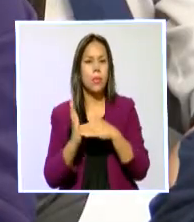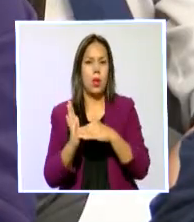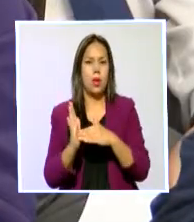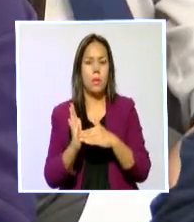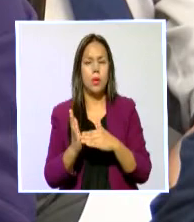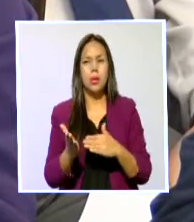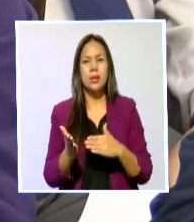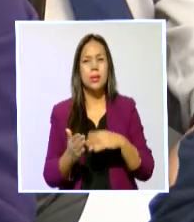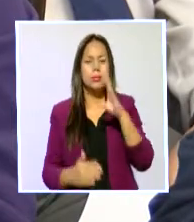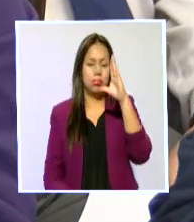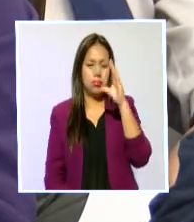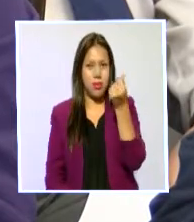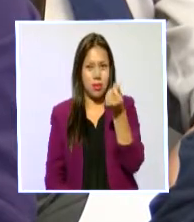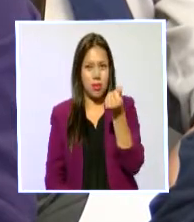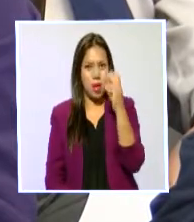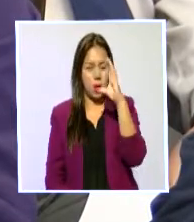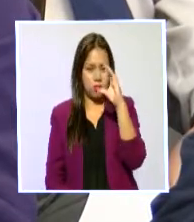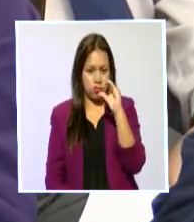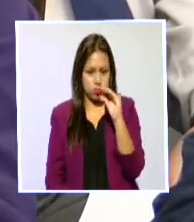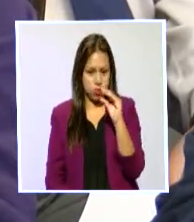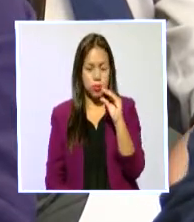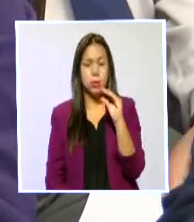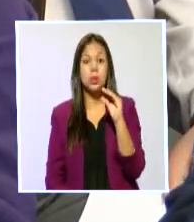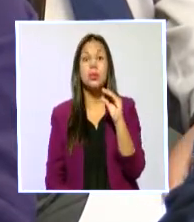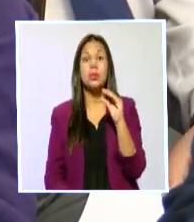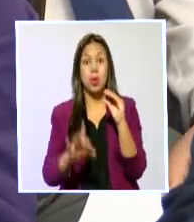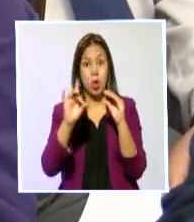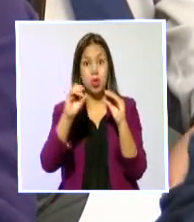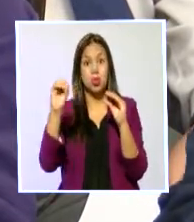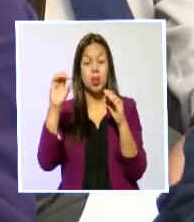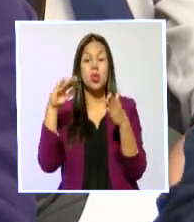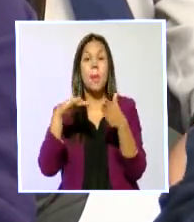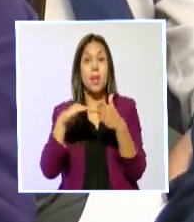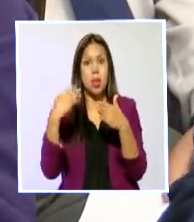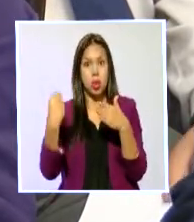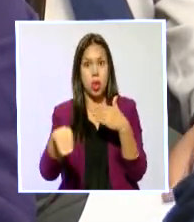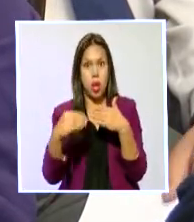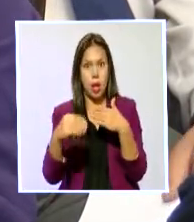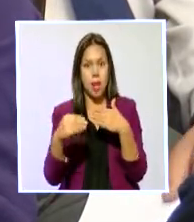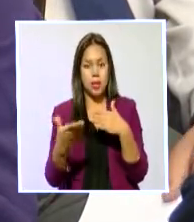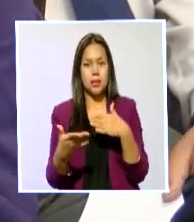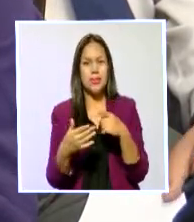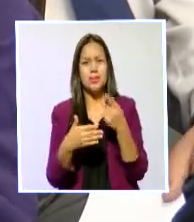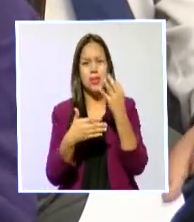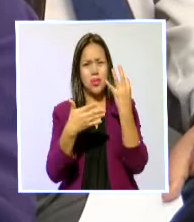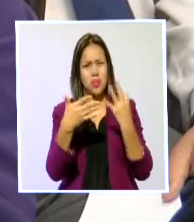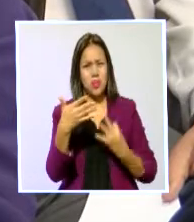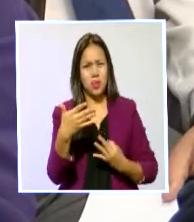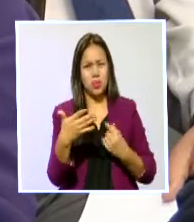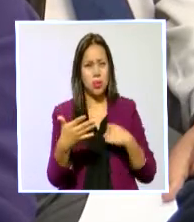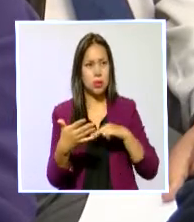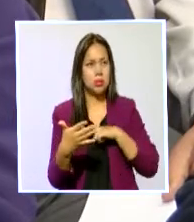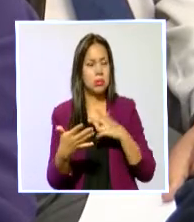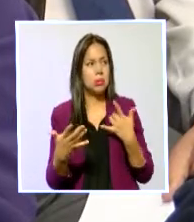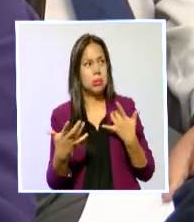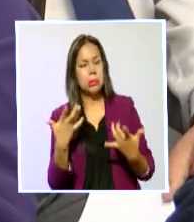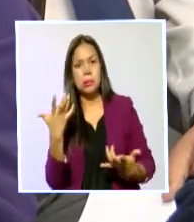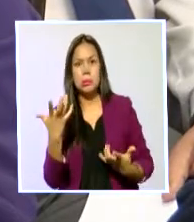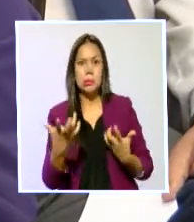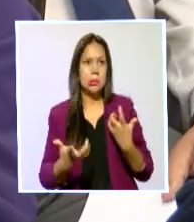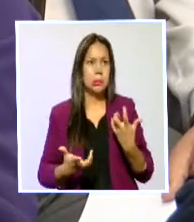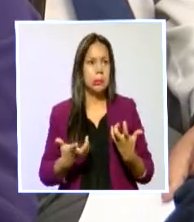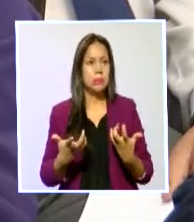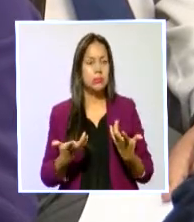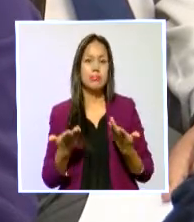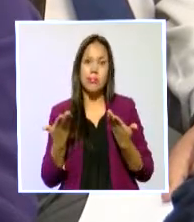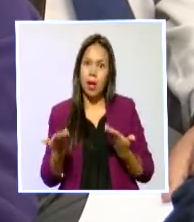una disminución que es aproximadamente $800,000, que para hacer un presupuesto tan pequeño el que tenemos, a nosotros nos